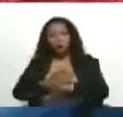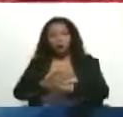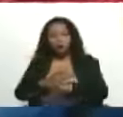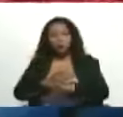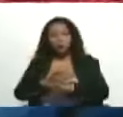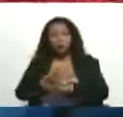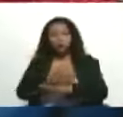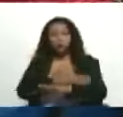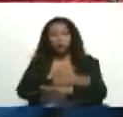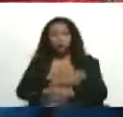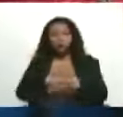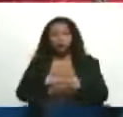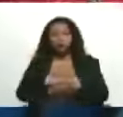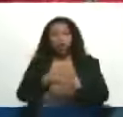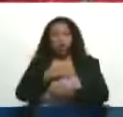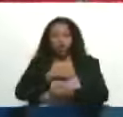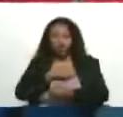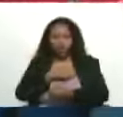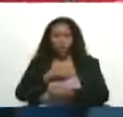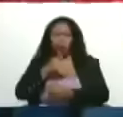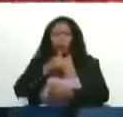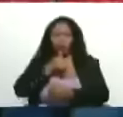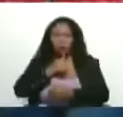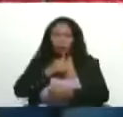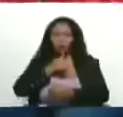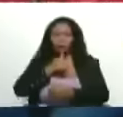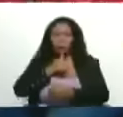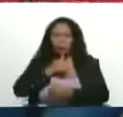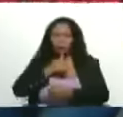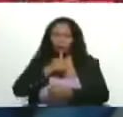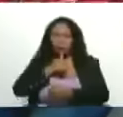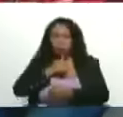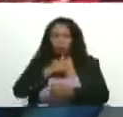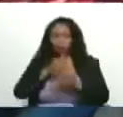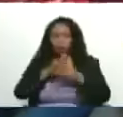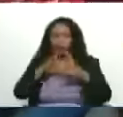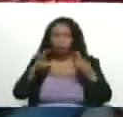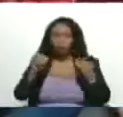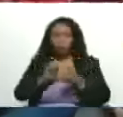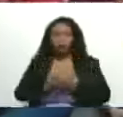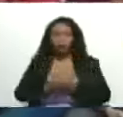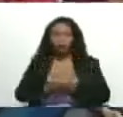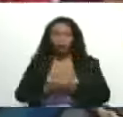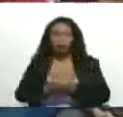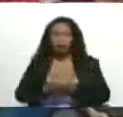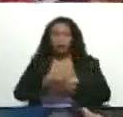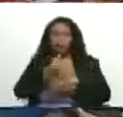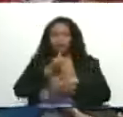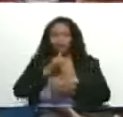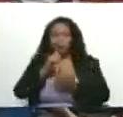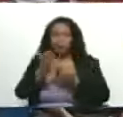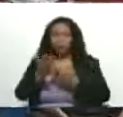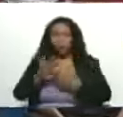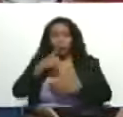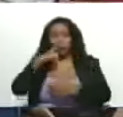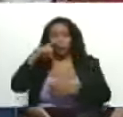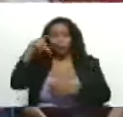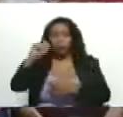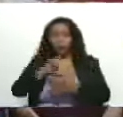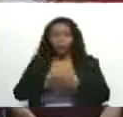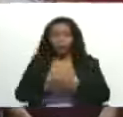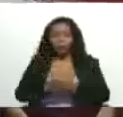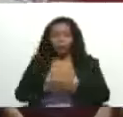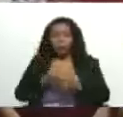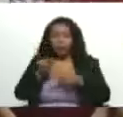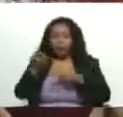gobiernan. Nosotros hemos resistido aquí con todo y de todo. Recibió a Nicolás Maduro y